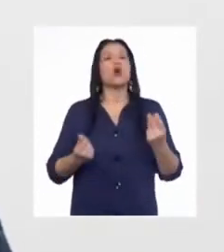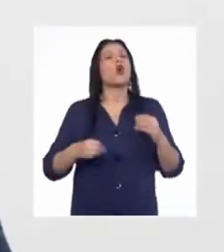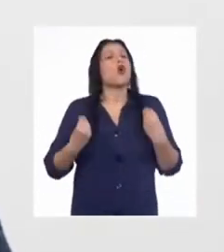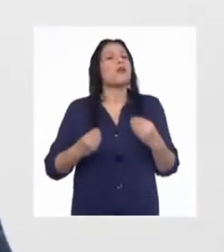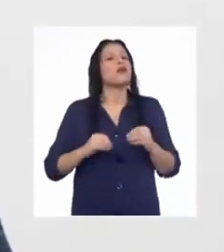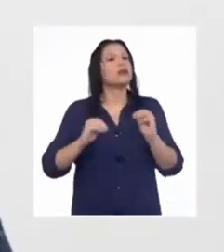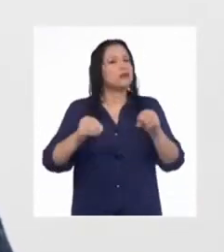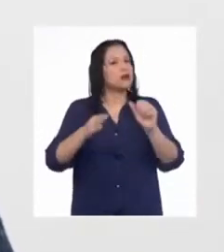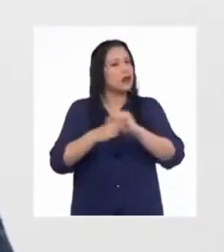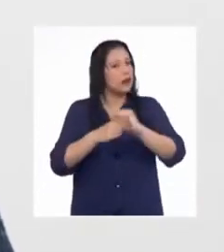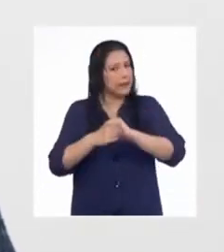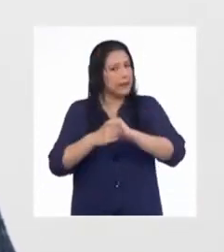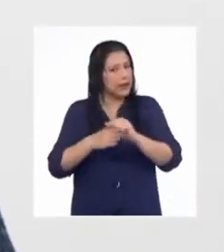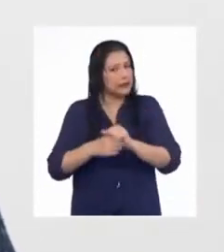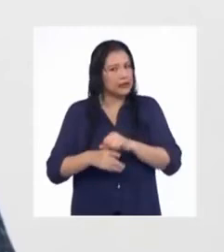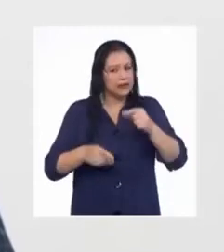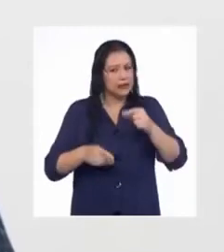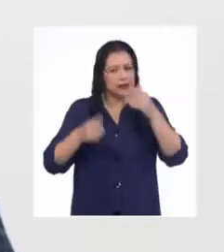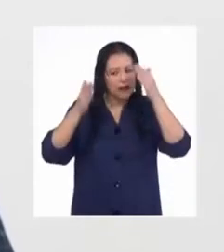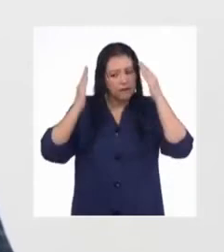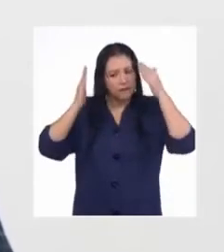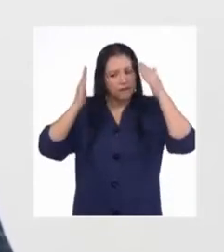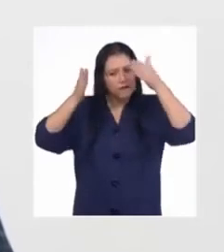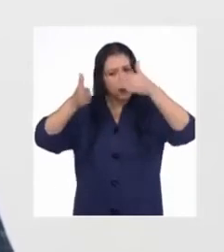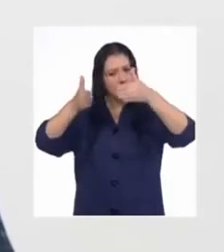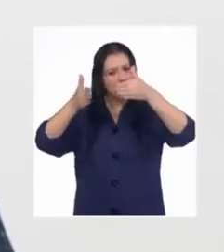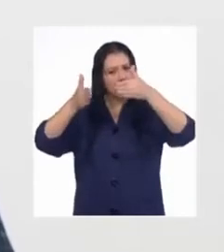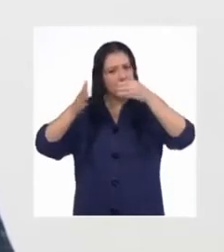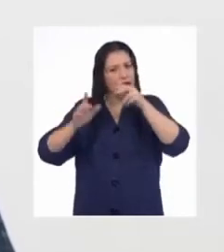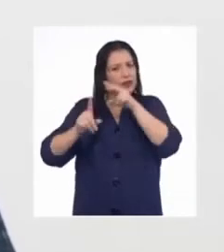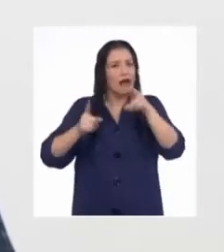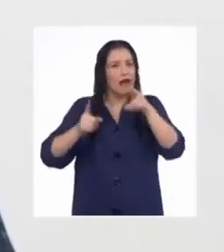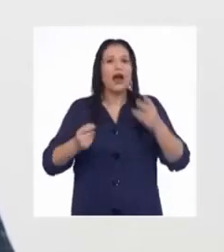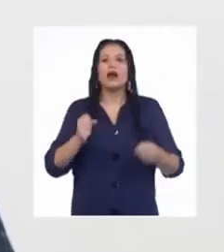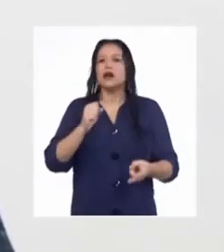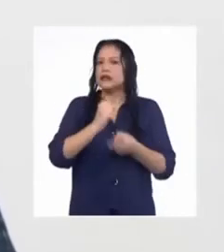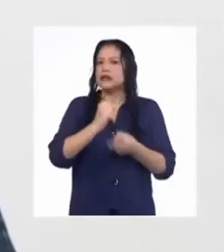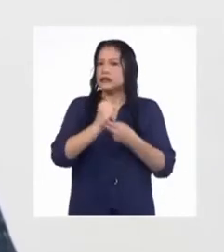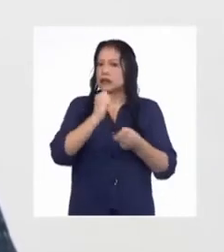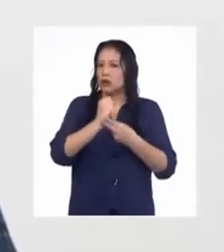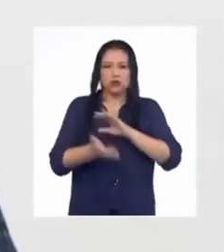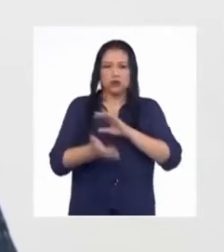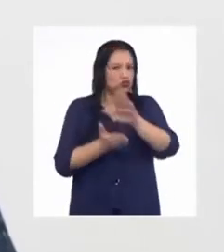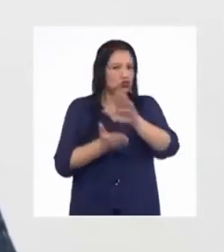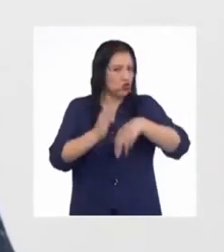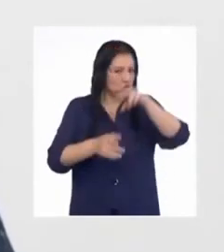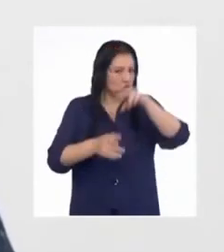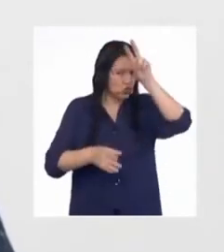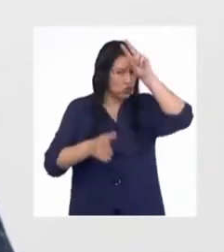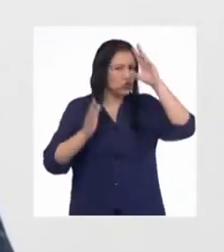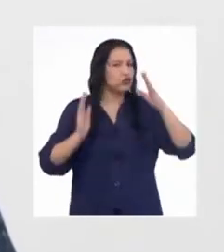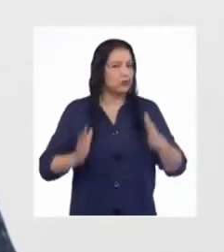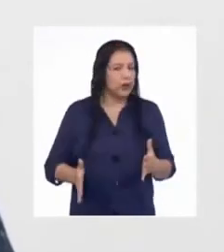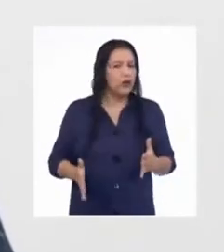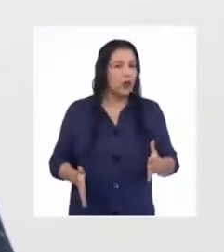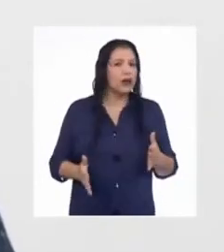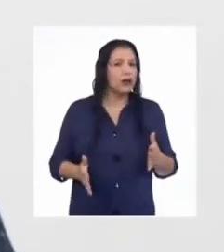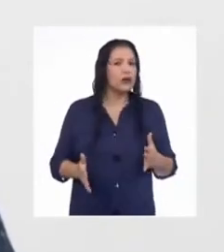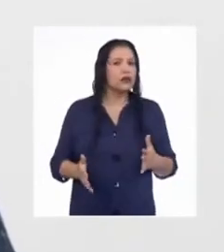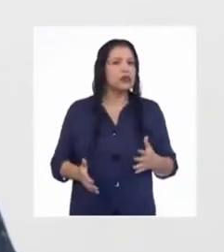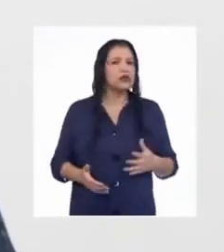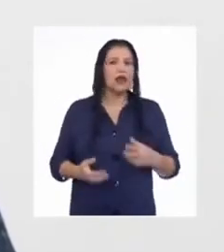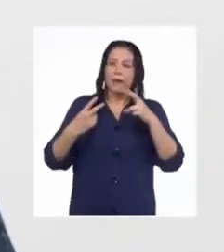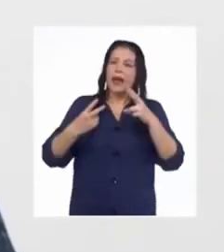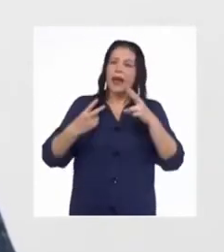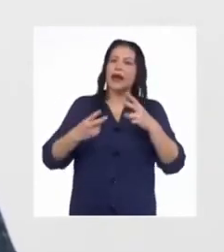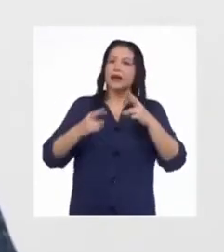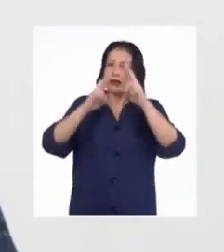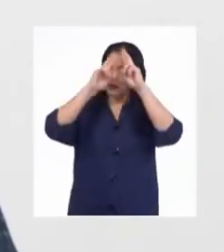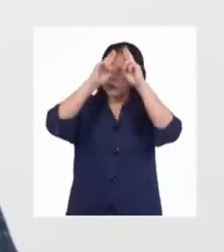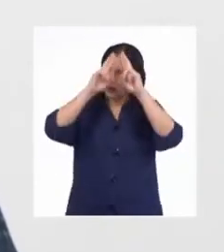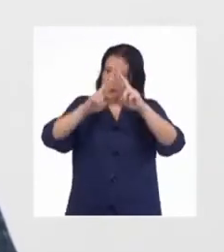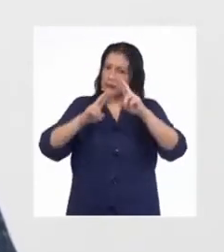ejecutan, deben estar dirigidos a asegurar que los ciudadanos vean respetados sus